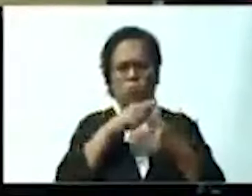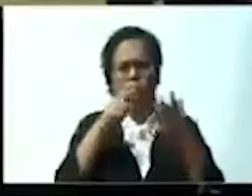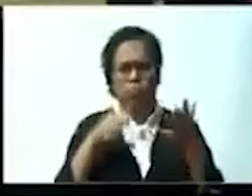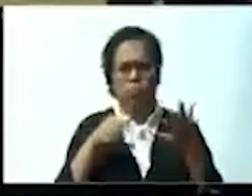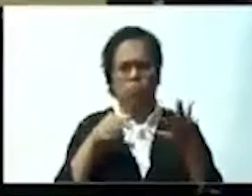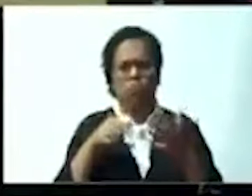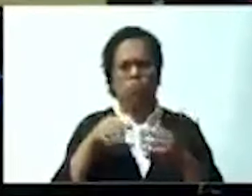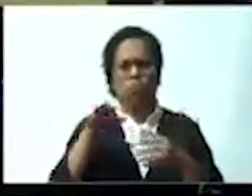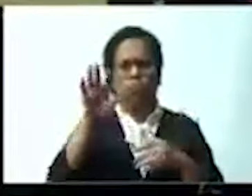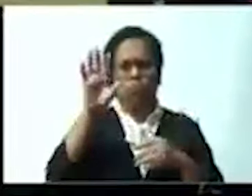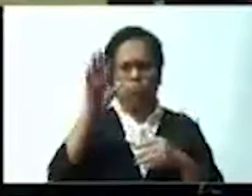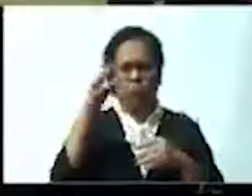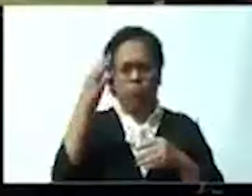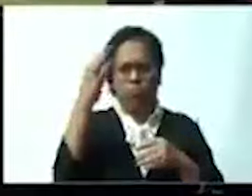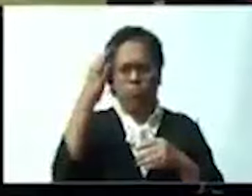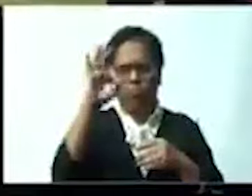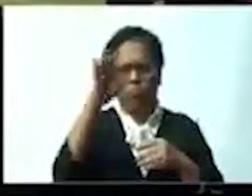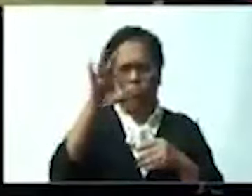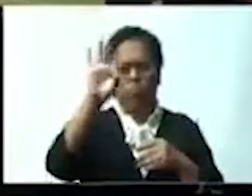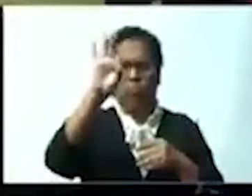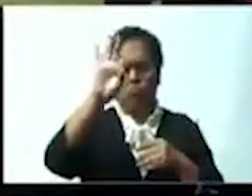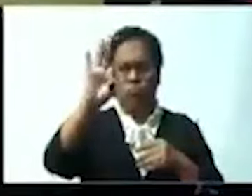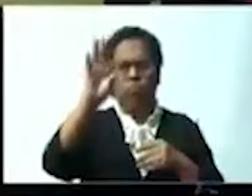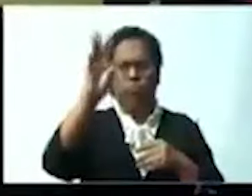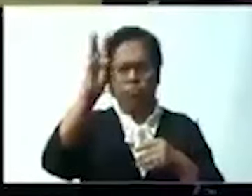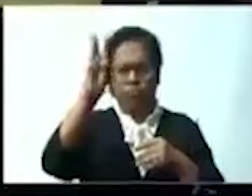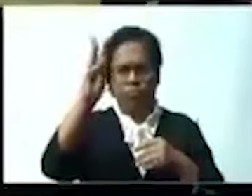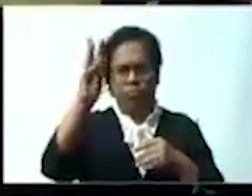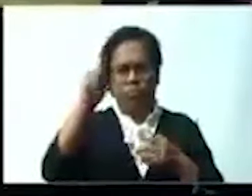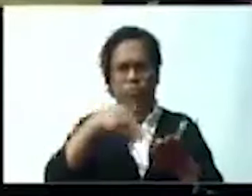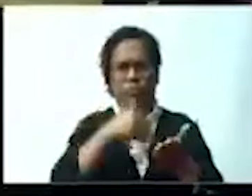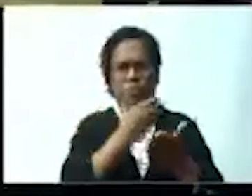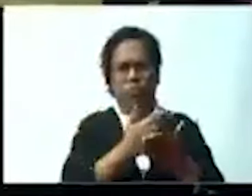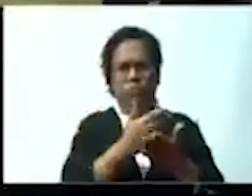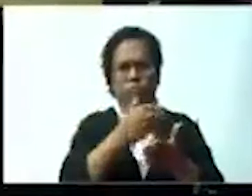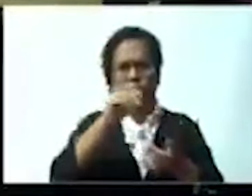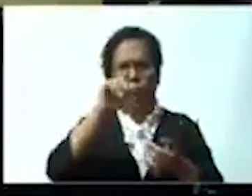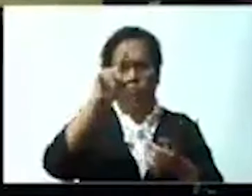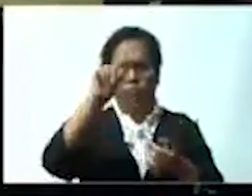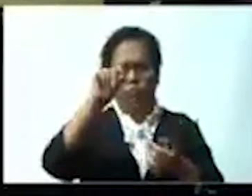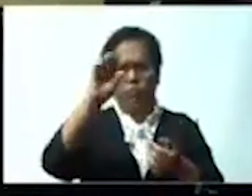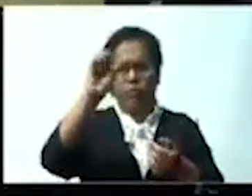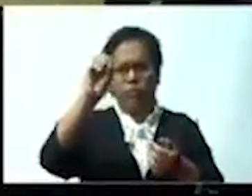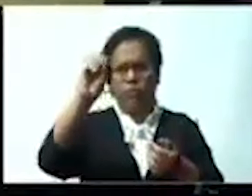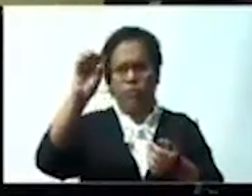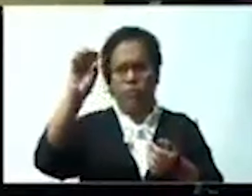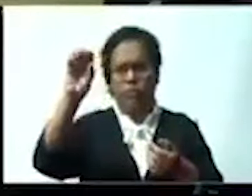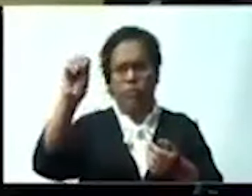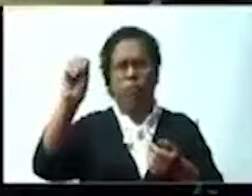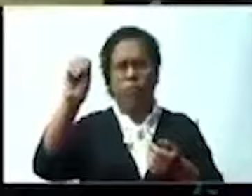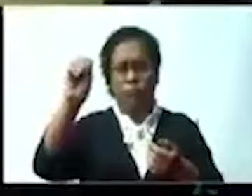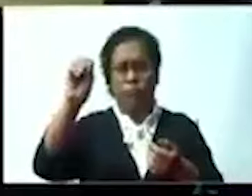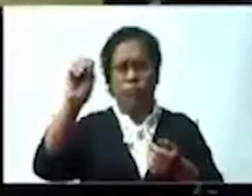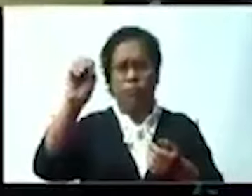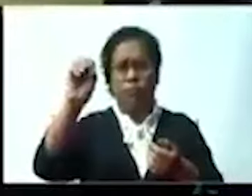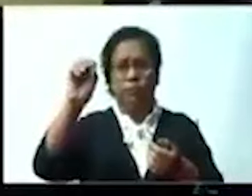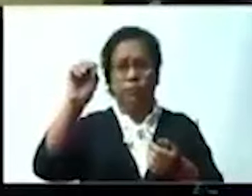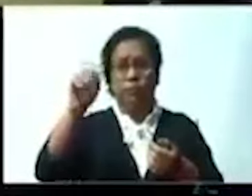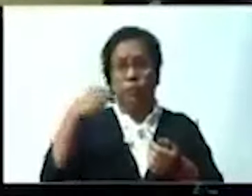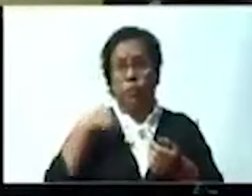96-2000, ni estuve en los demás periodos. En ese sentido, presidente, con este